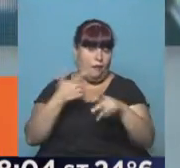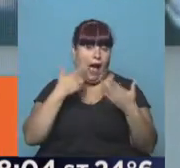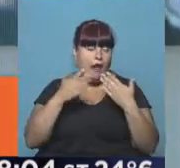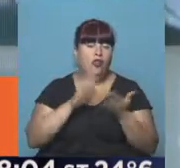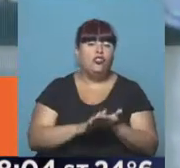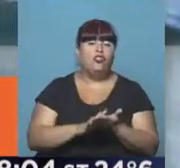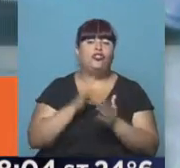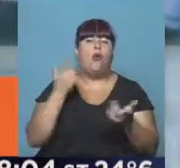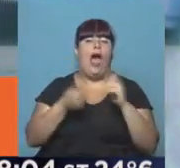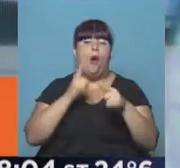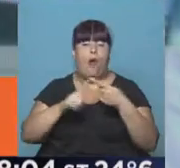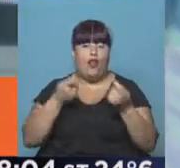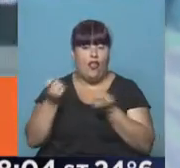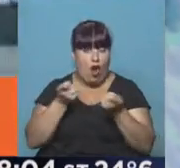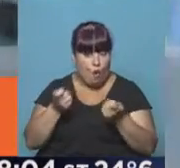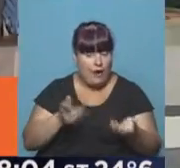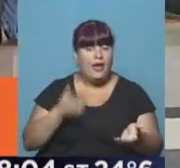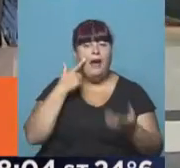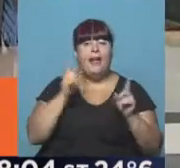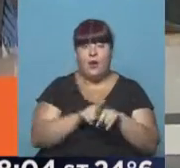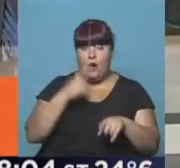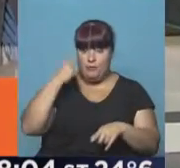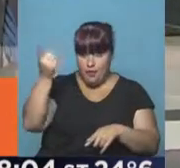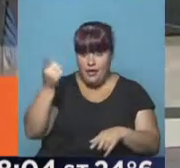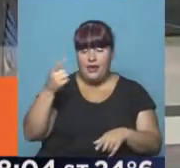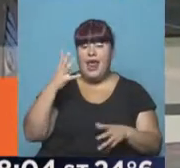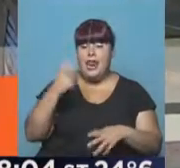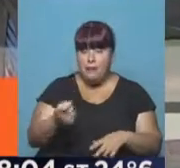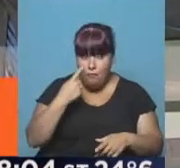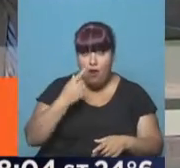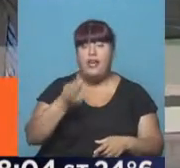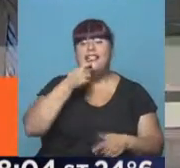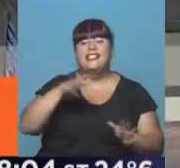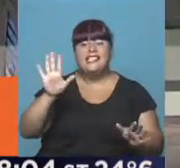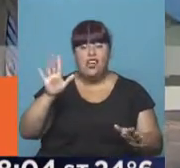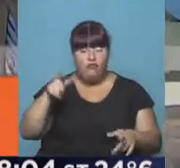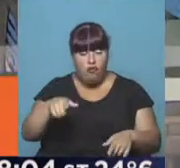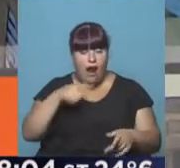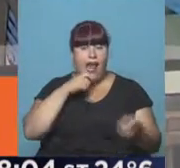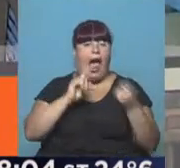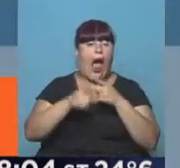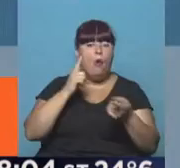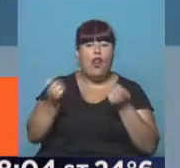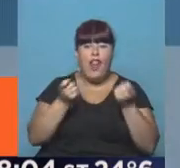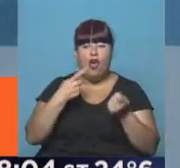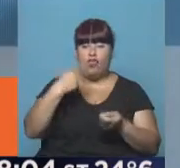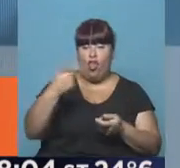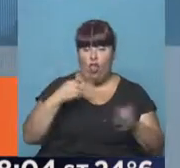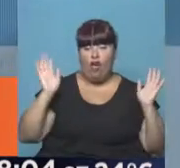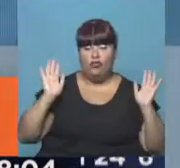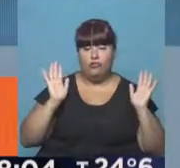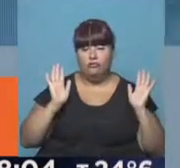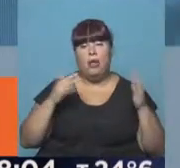el tema los tratados comerciales no estamos viendo lo que está sucediendo con los limones y hubiésemos tenido un tratado comercial bilateral